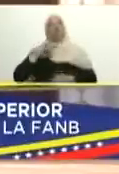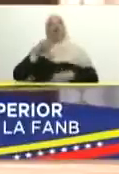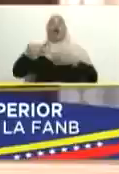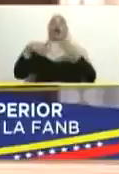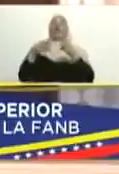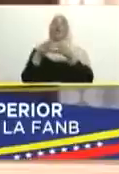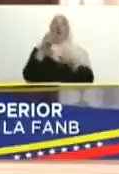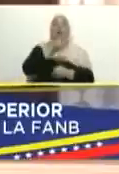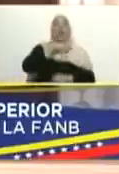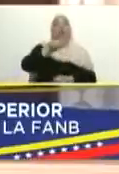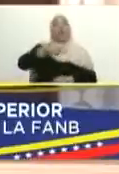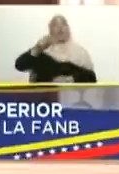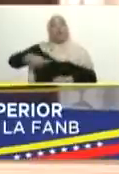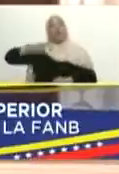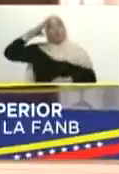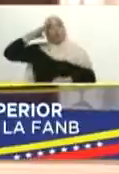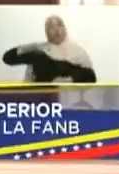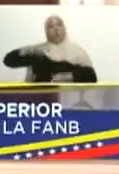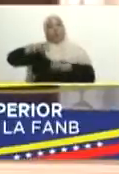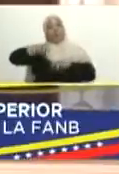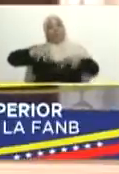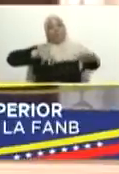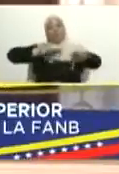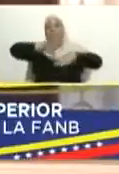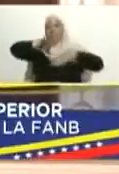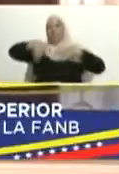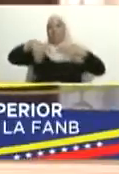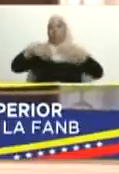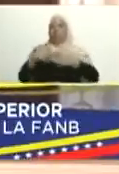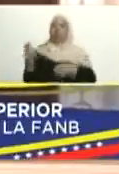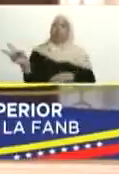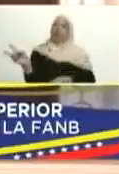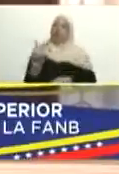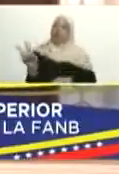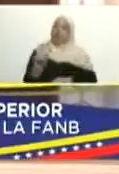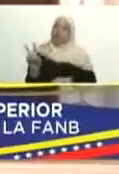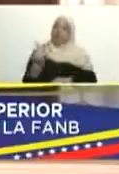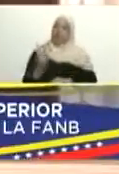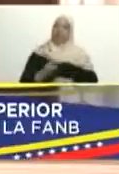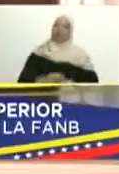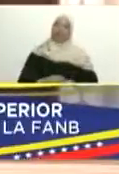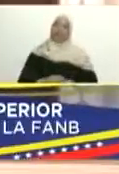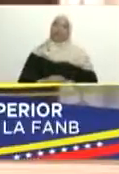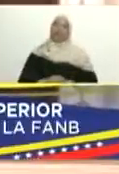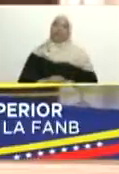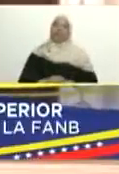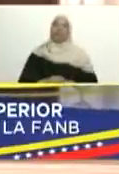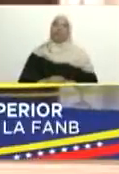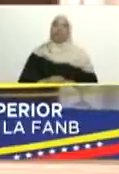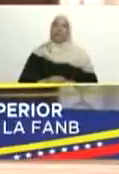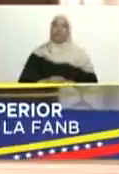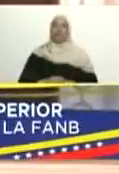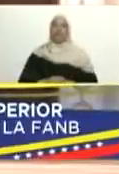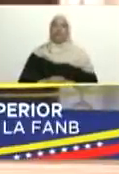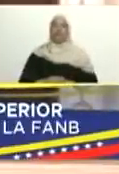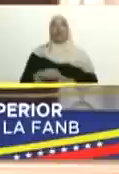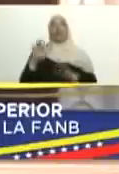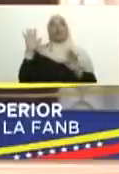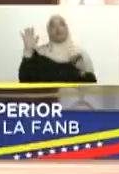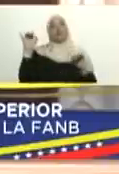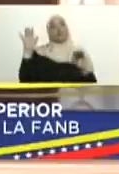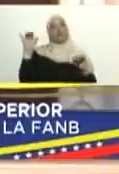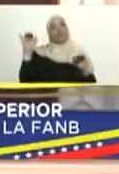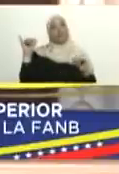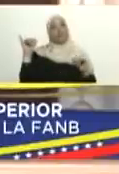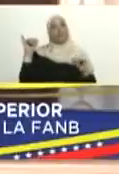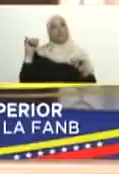todo el personal desplegado a lo largo y ancho de nuestro país. Y nos despedimos